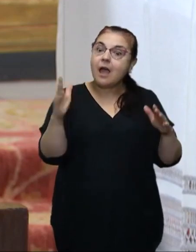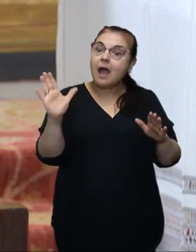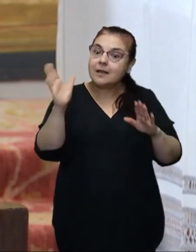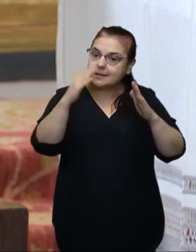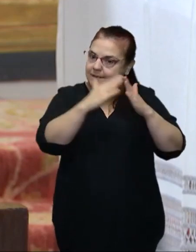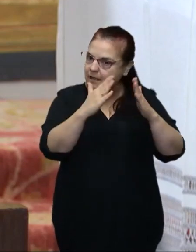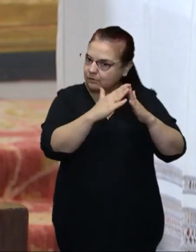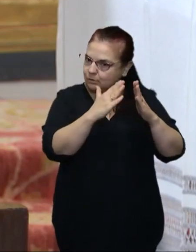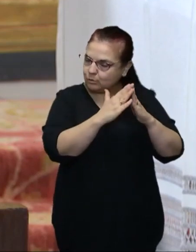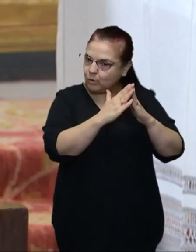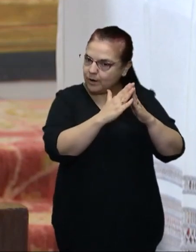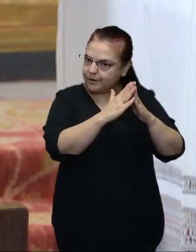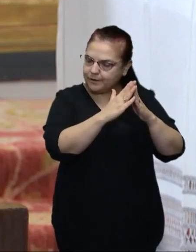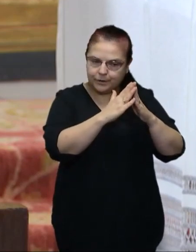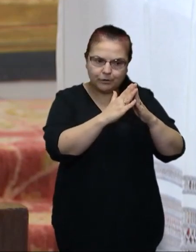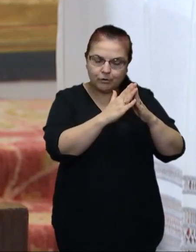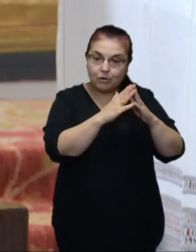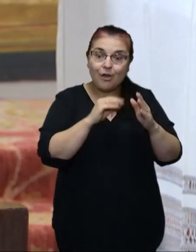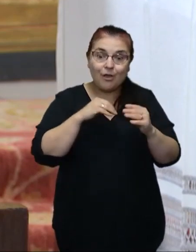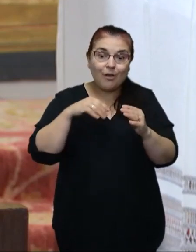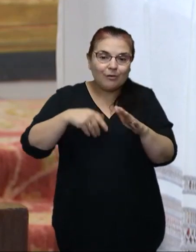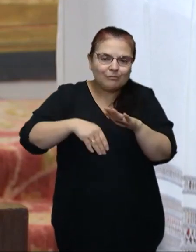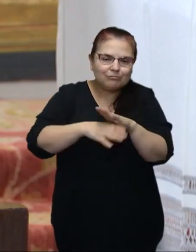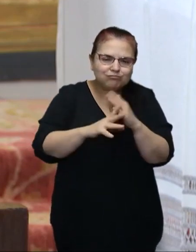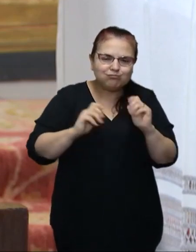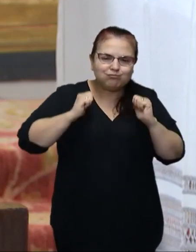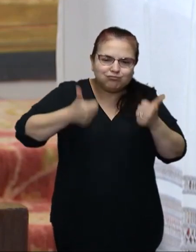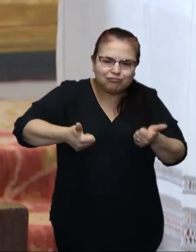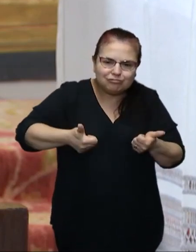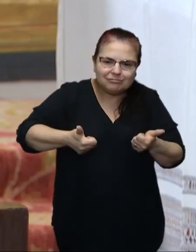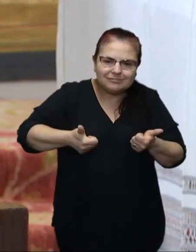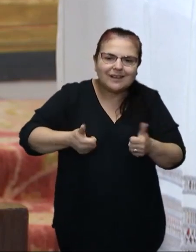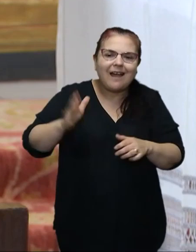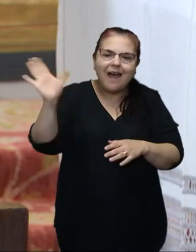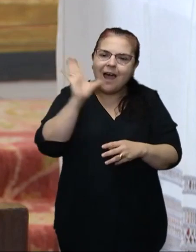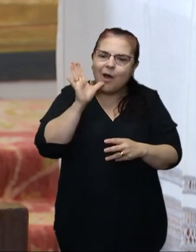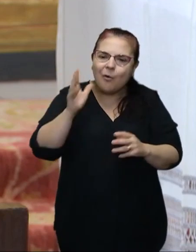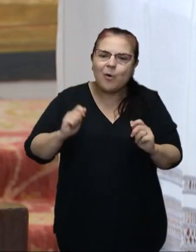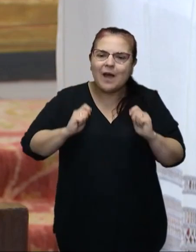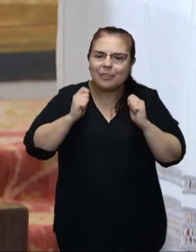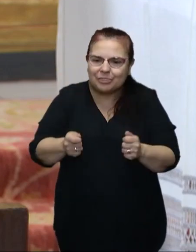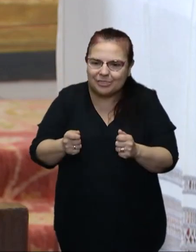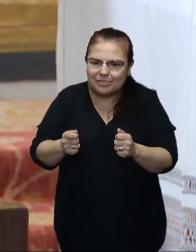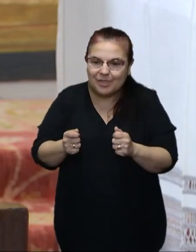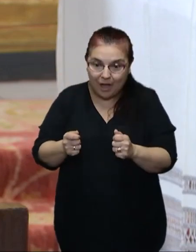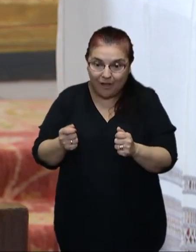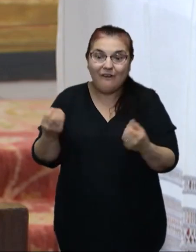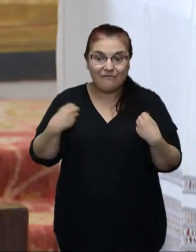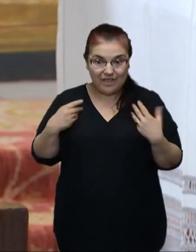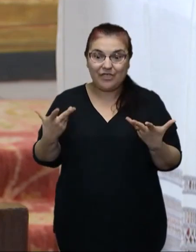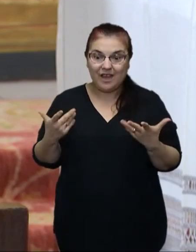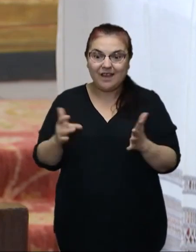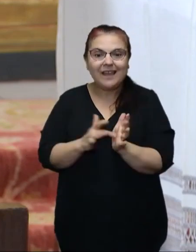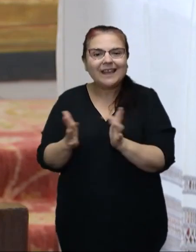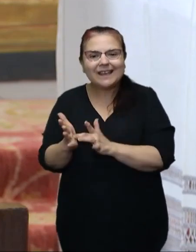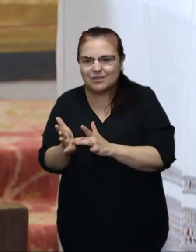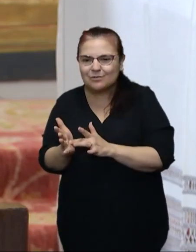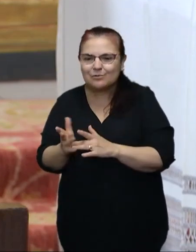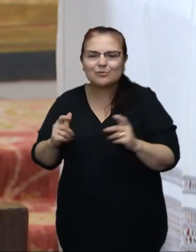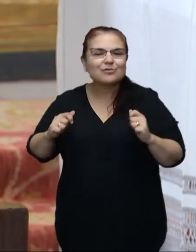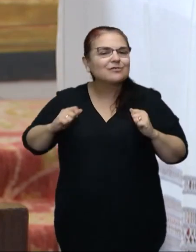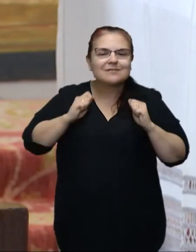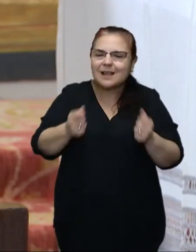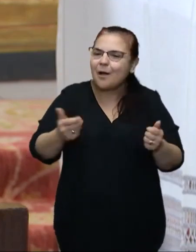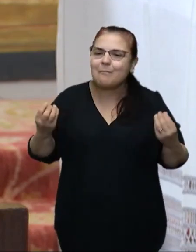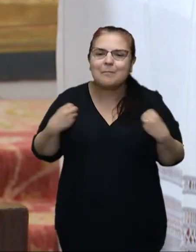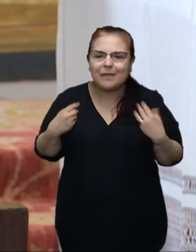santuario es el que nos da la vida. Jesús es la nueva vida. Jesús es el que a través